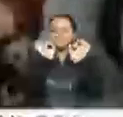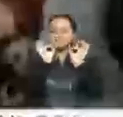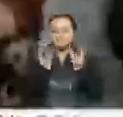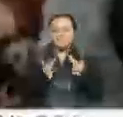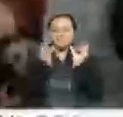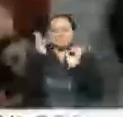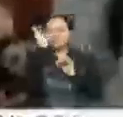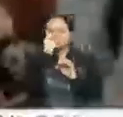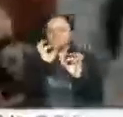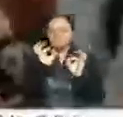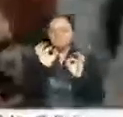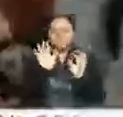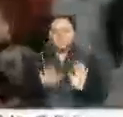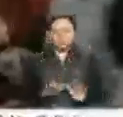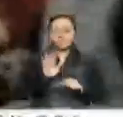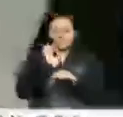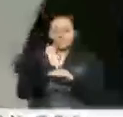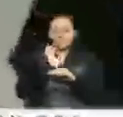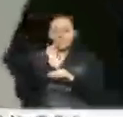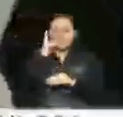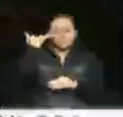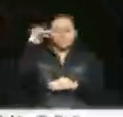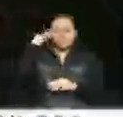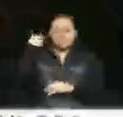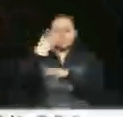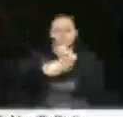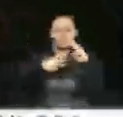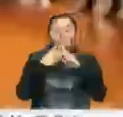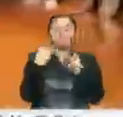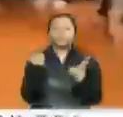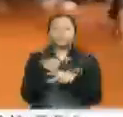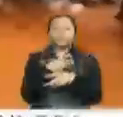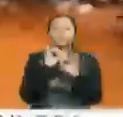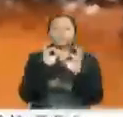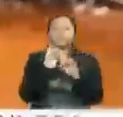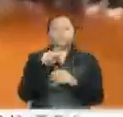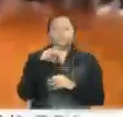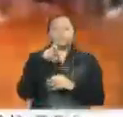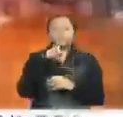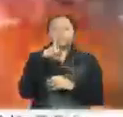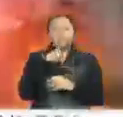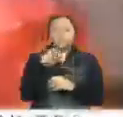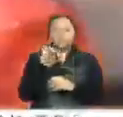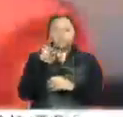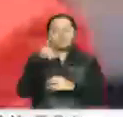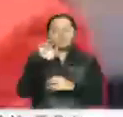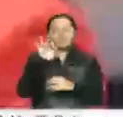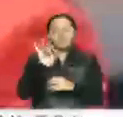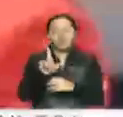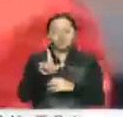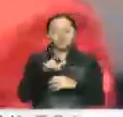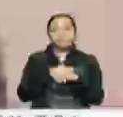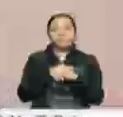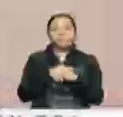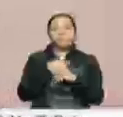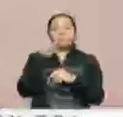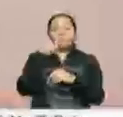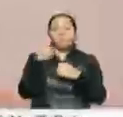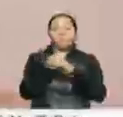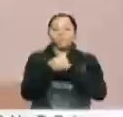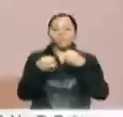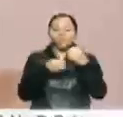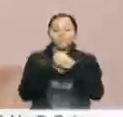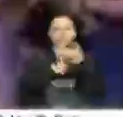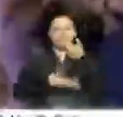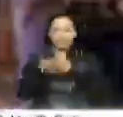belleza, siendo Ecuador el único país del mundo en producir la nuez de marfil. Mariela Molina, directora de la Oficina Comercial